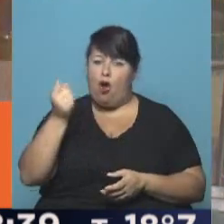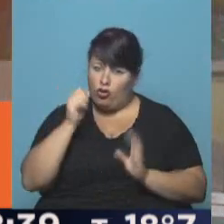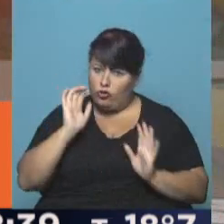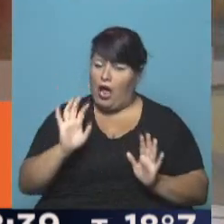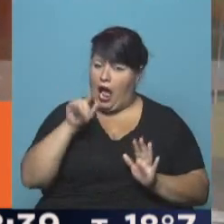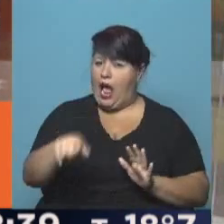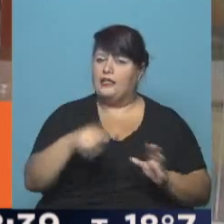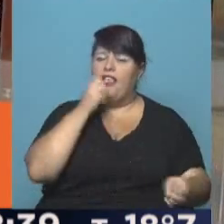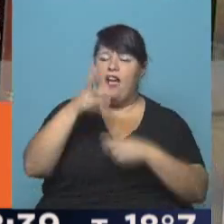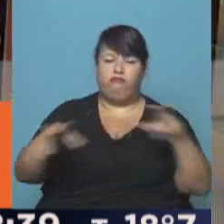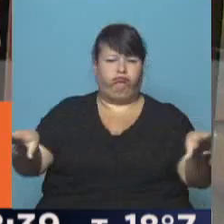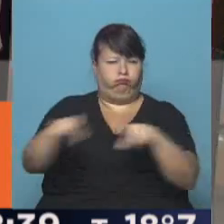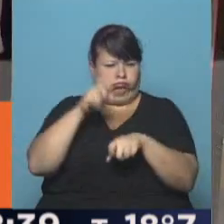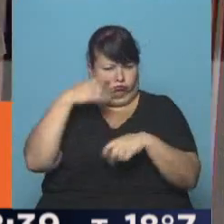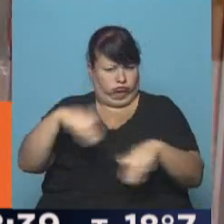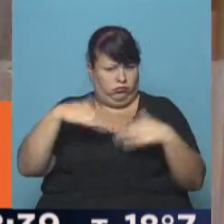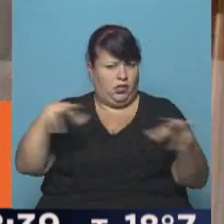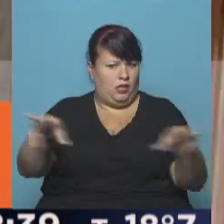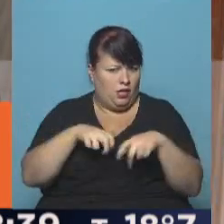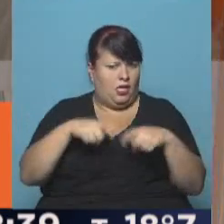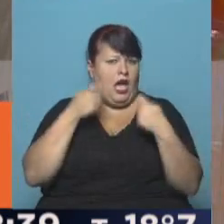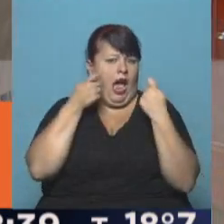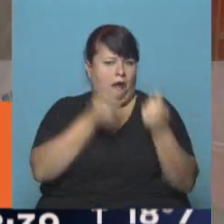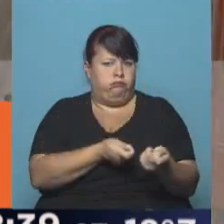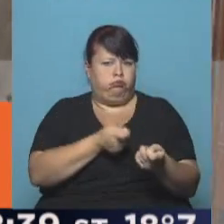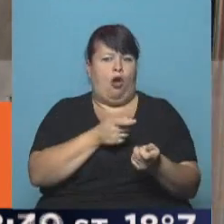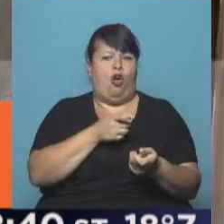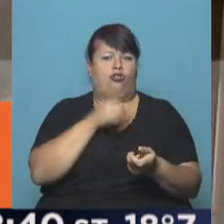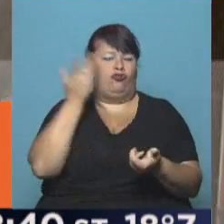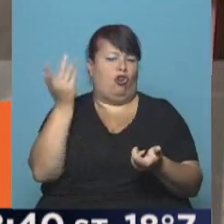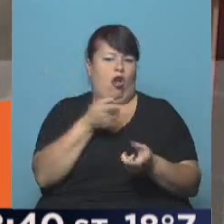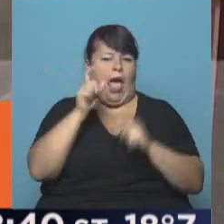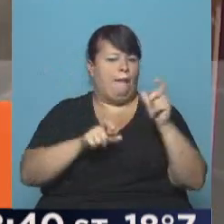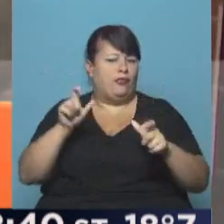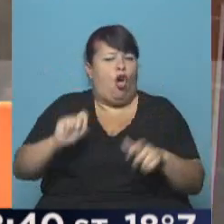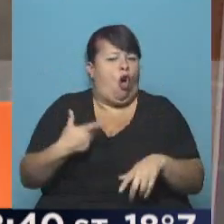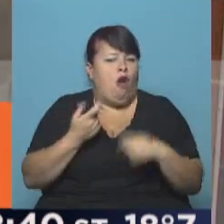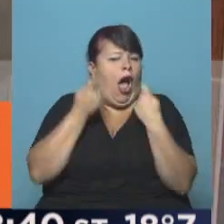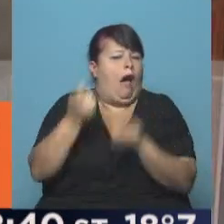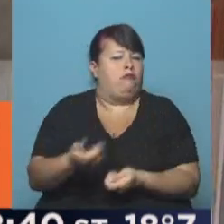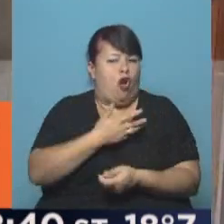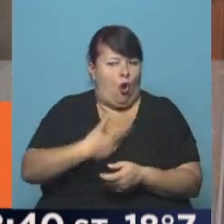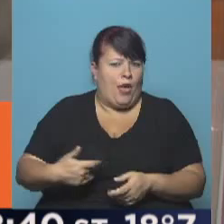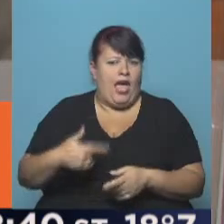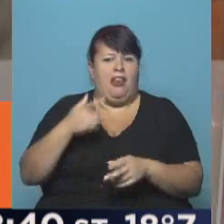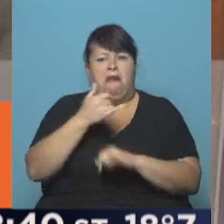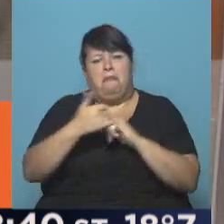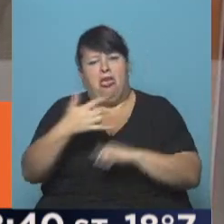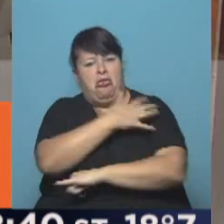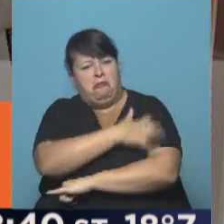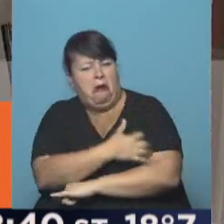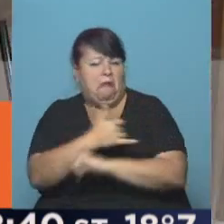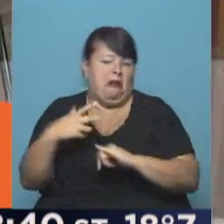este nivel de recaudación de este nivel de acompañamiento del del ciudadano común de clase media